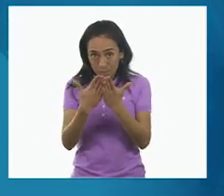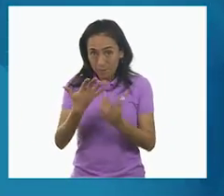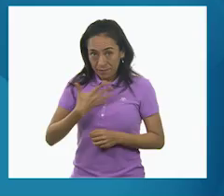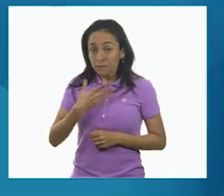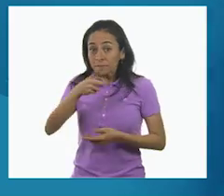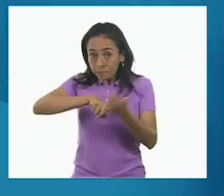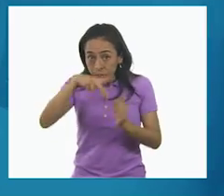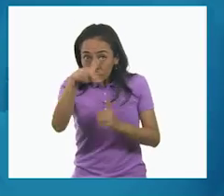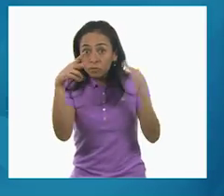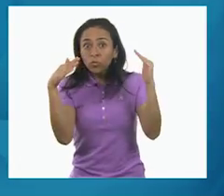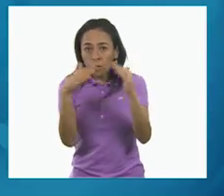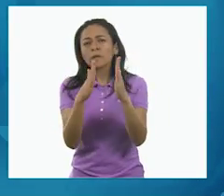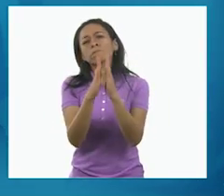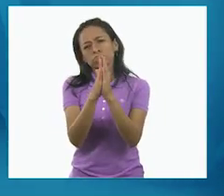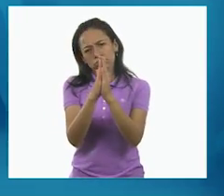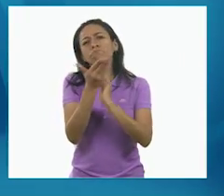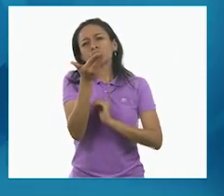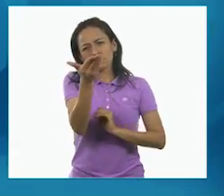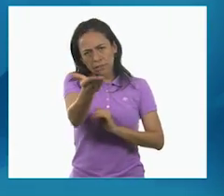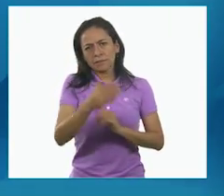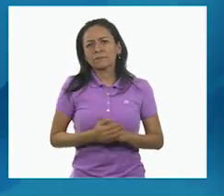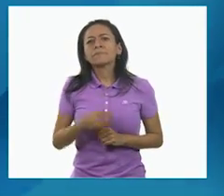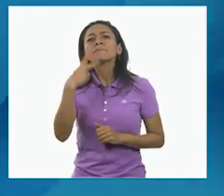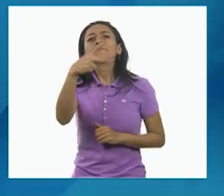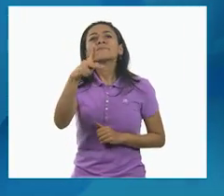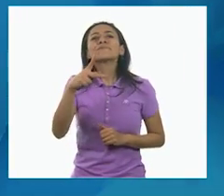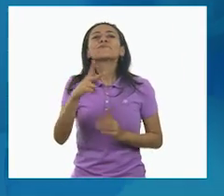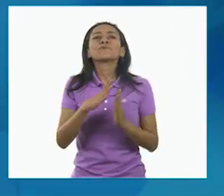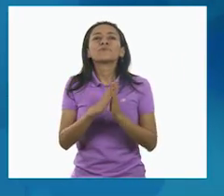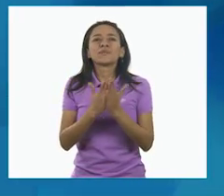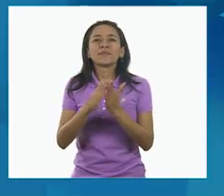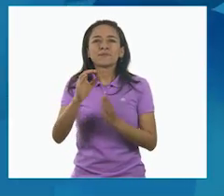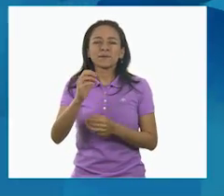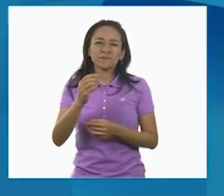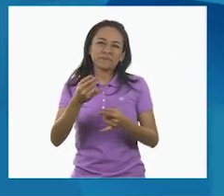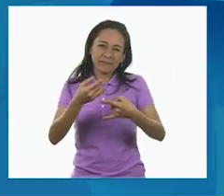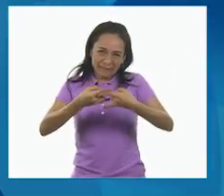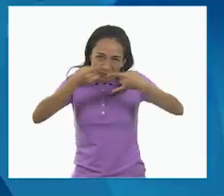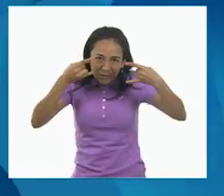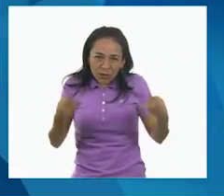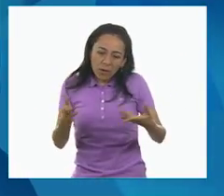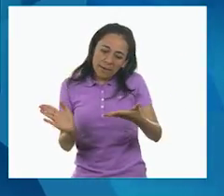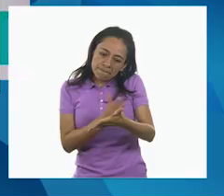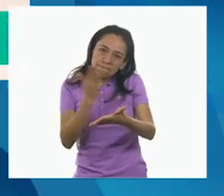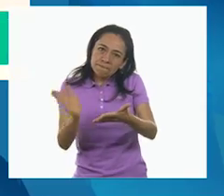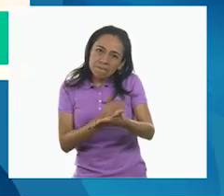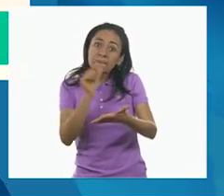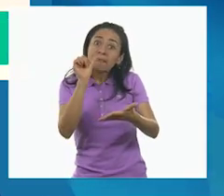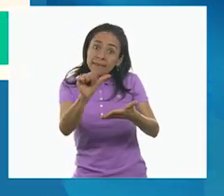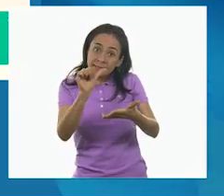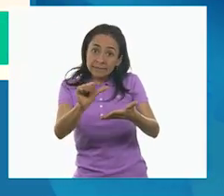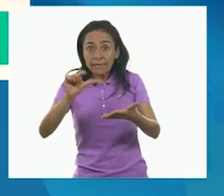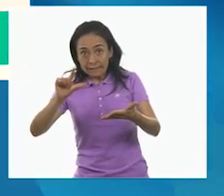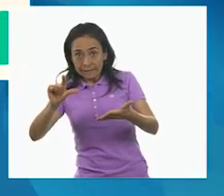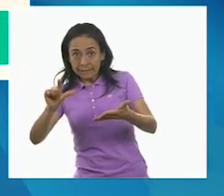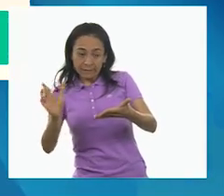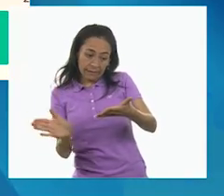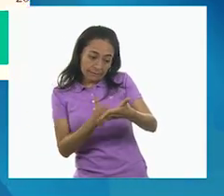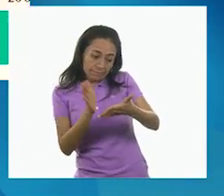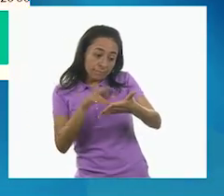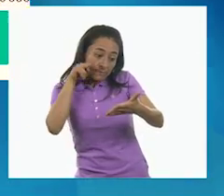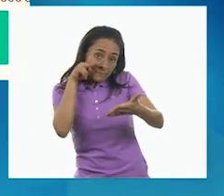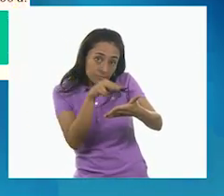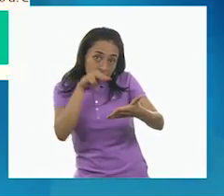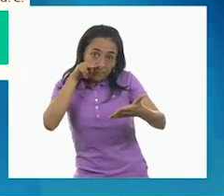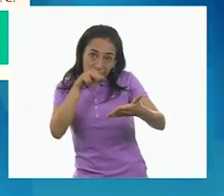vieran su libro de historia en la página 16 y 17, y ahí